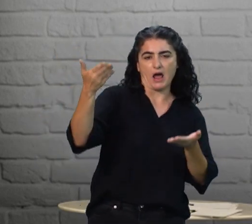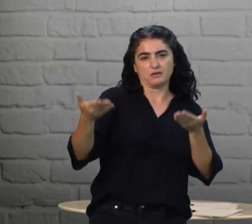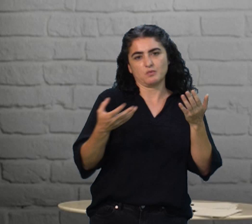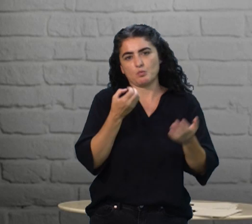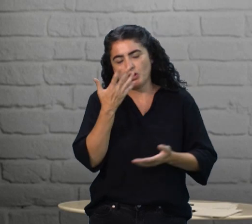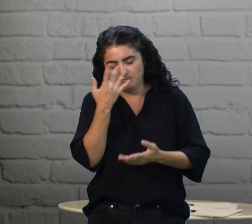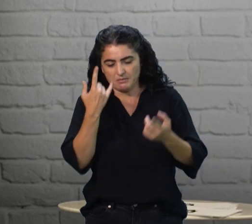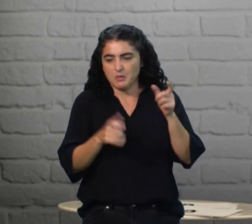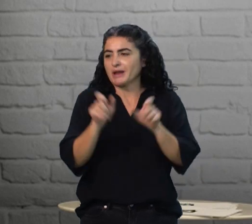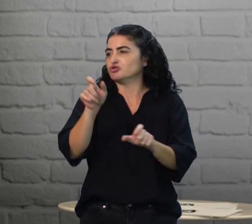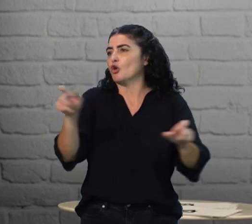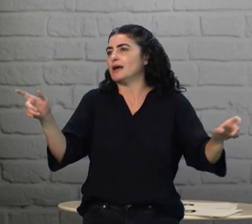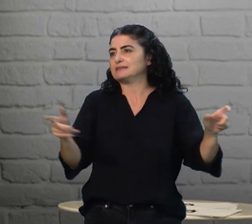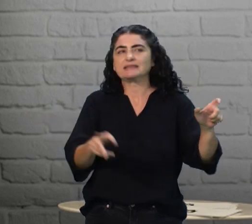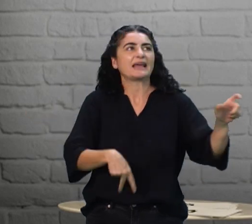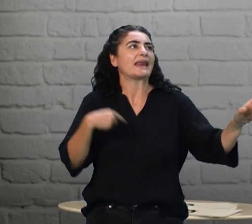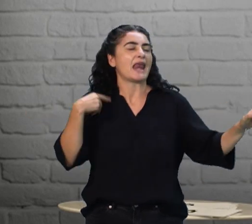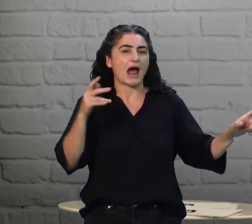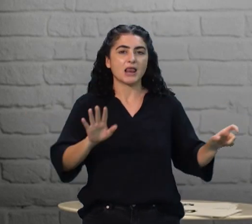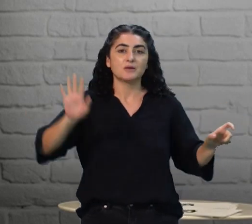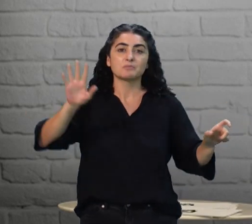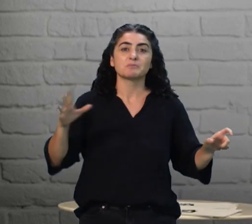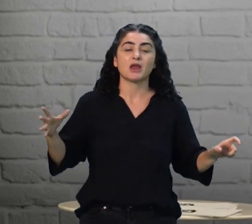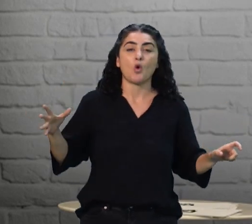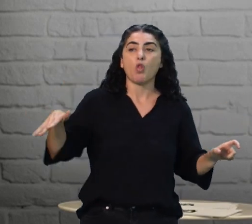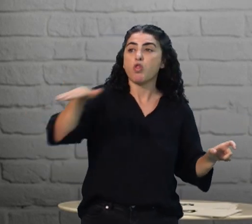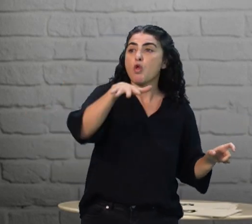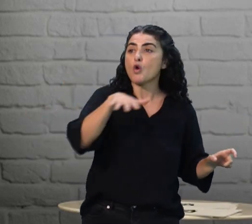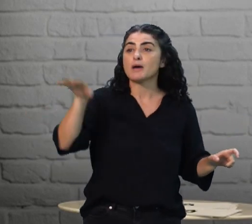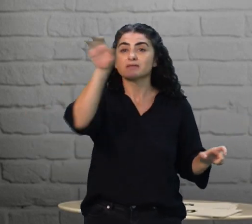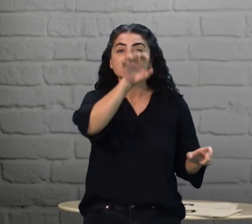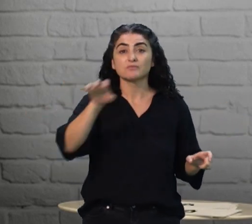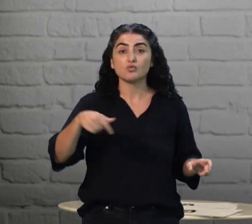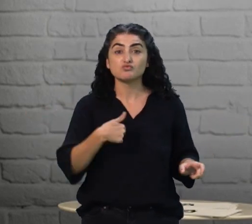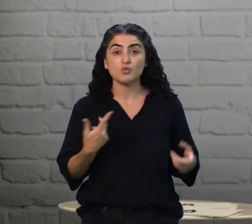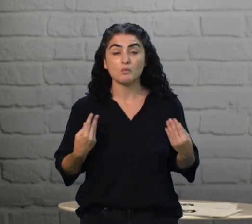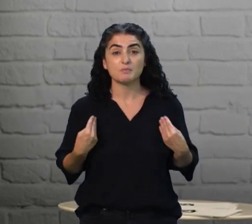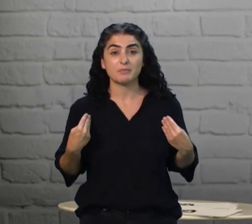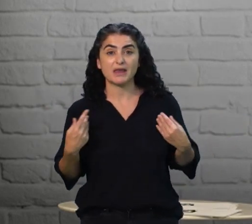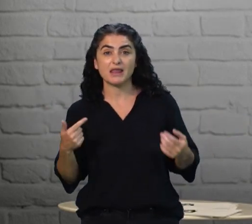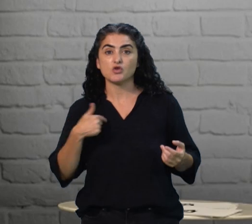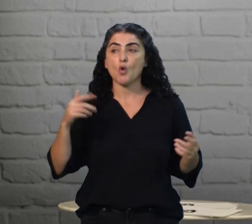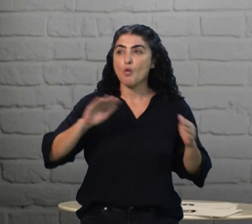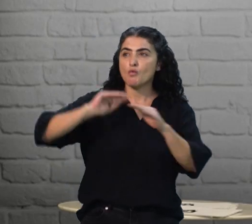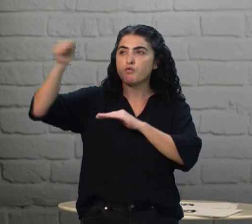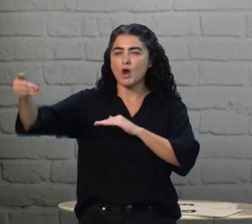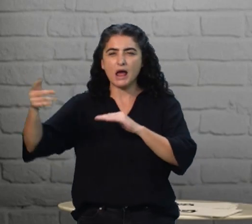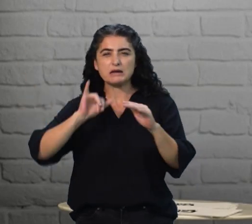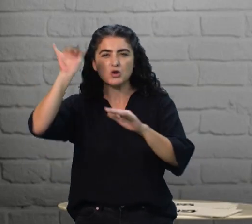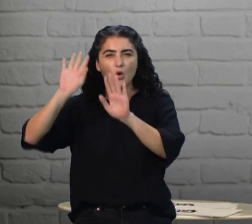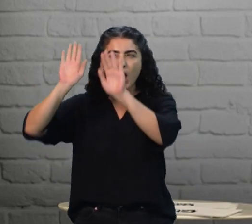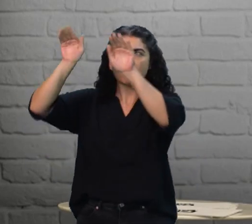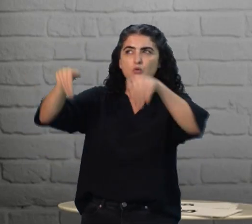pero pero puedo comparar un poco las distintas regiones y distintos países y y cuando he estado fuera y he venido a La Rioja siempre ha